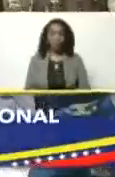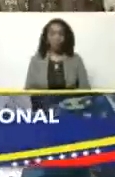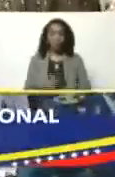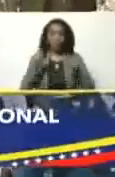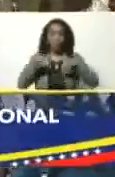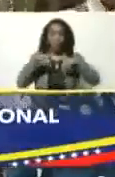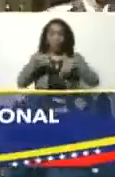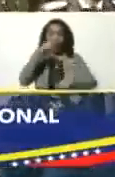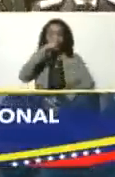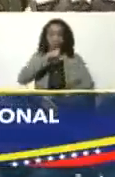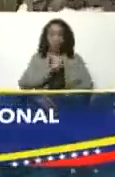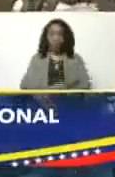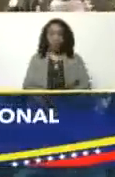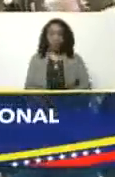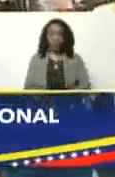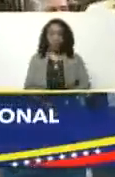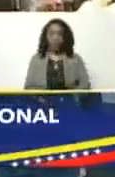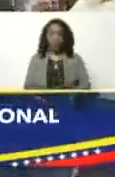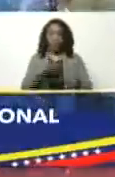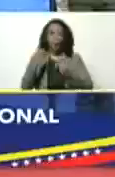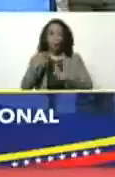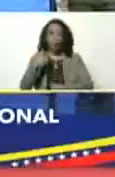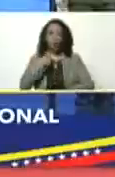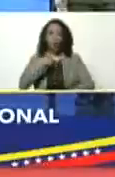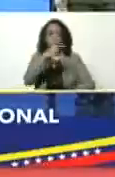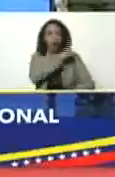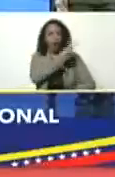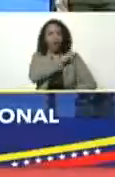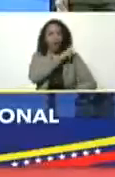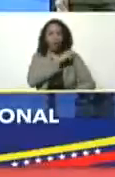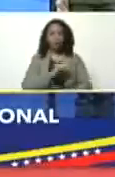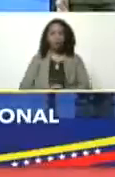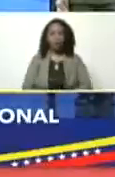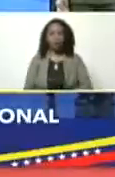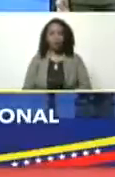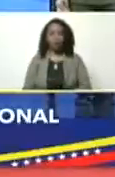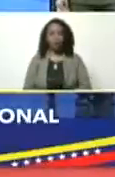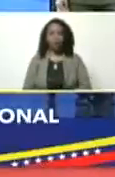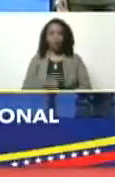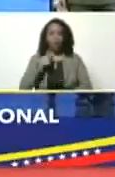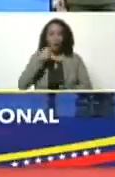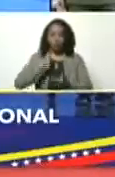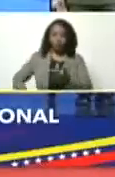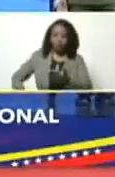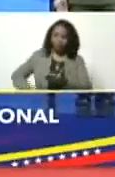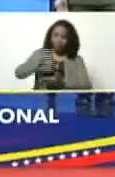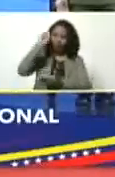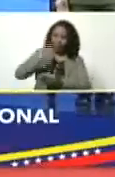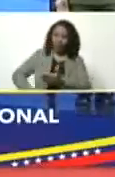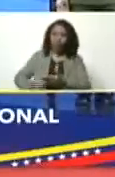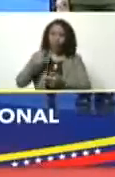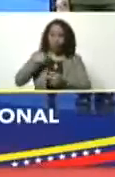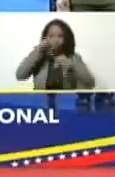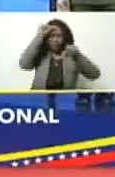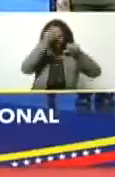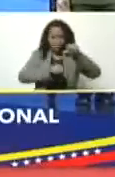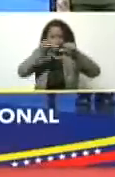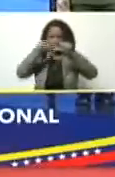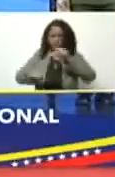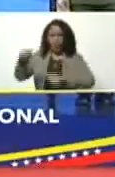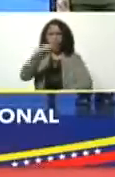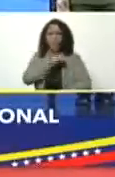Este año, como comandante en jefe, he firmado, he revisado